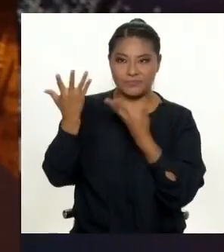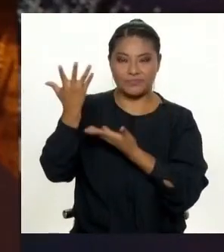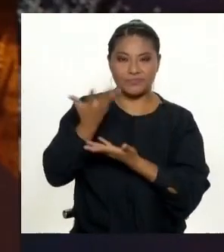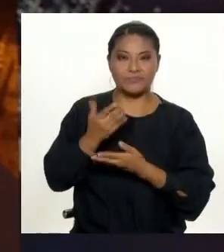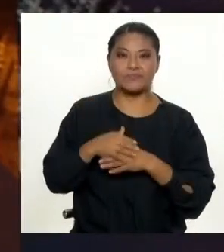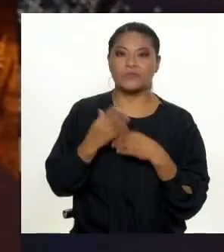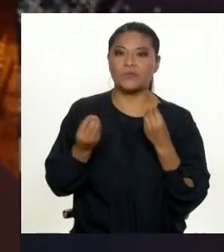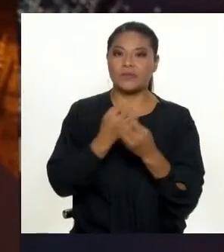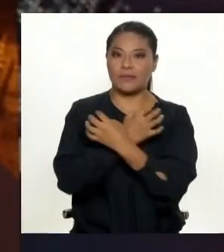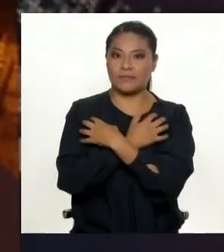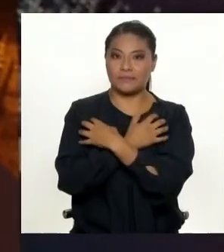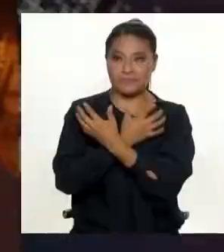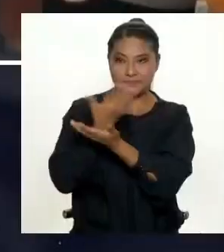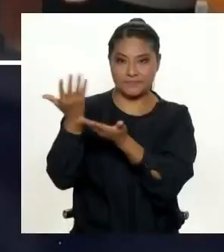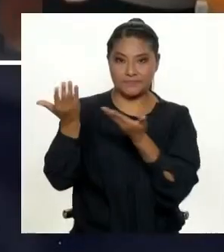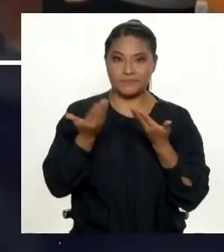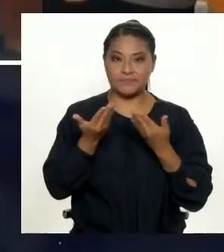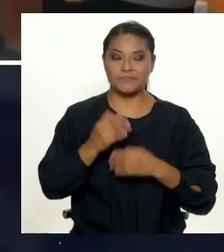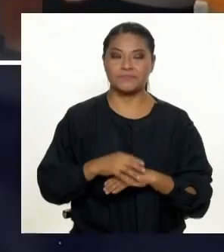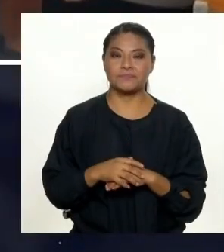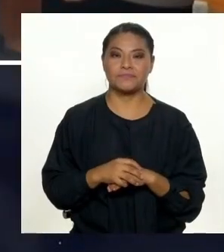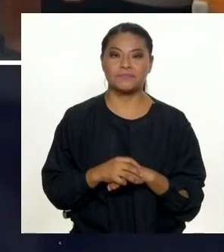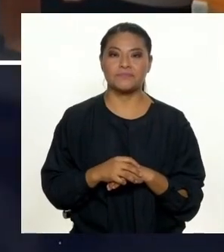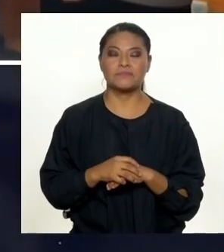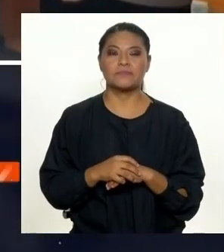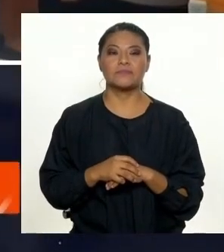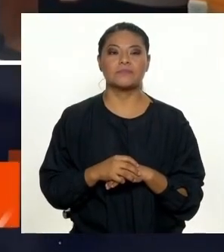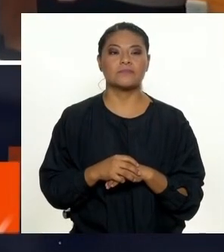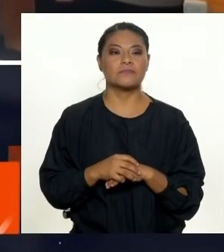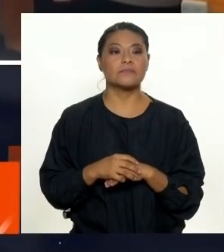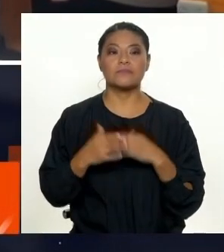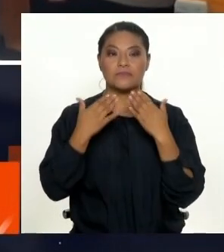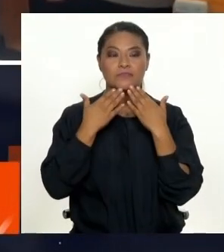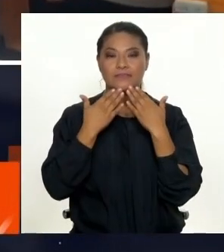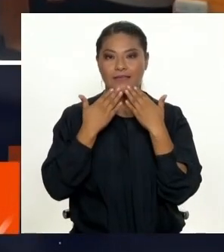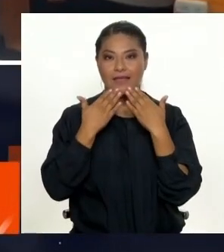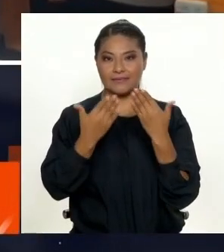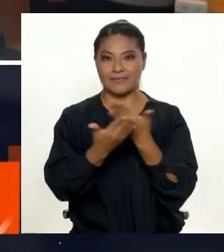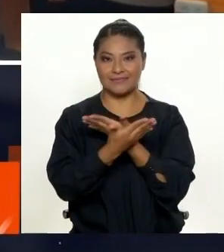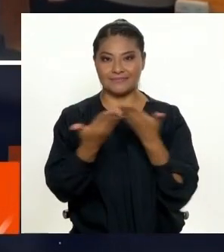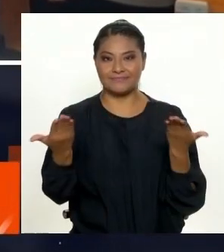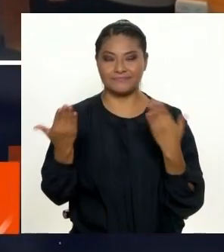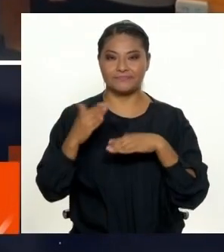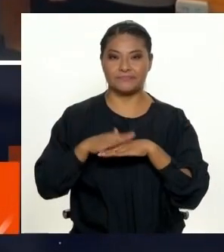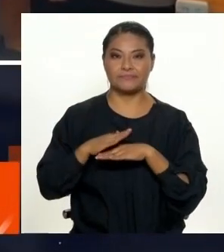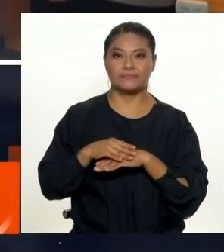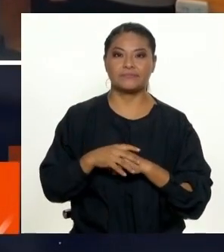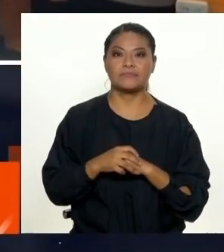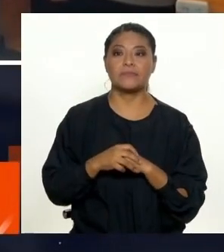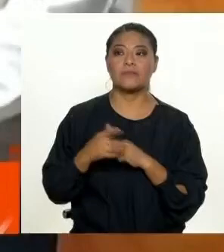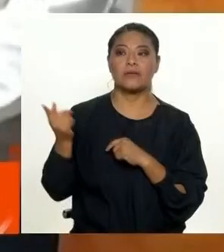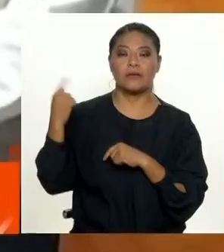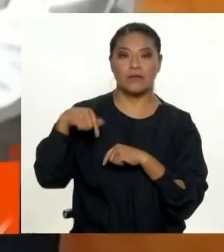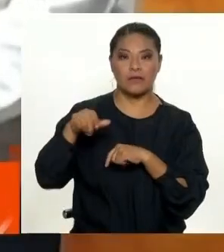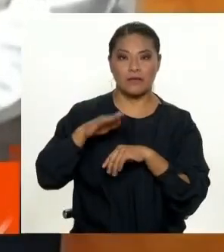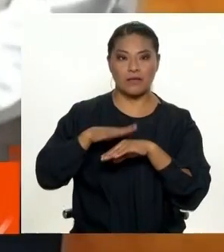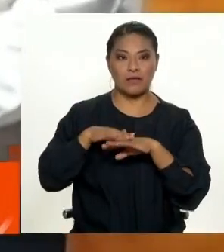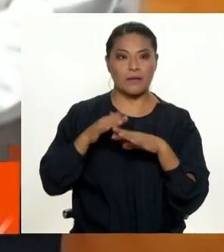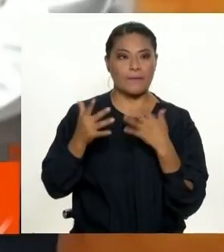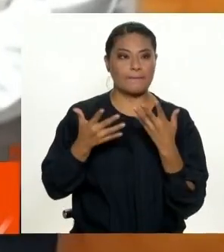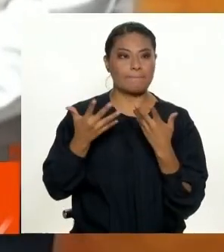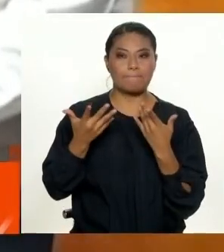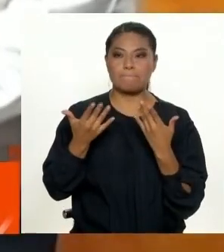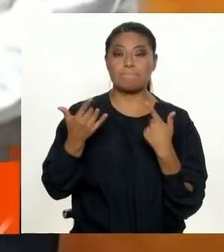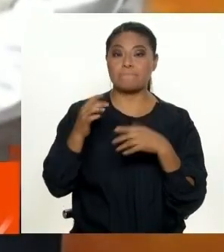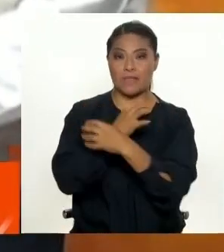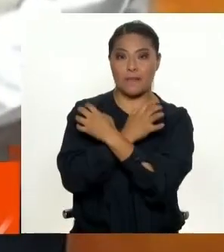Buenas noches, Joel. Gracias, Romy Gastón. Nosotros estamos en la Superintendencia de su Salud aquí en Lambayeque a